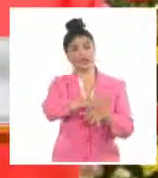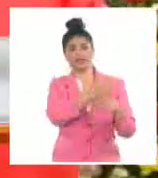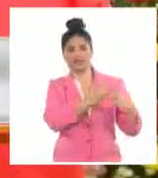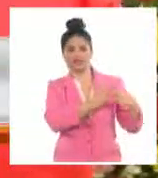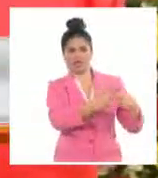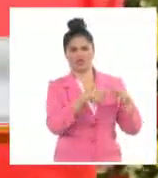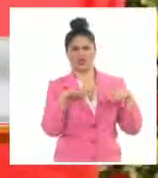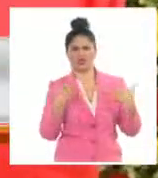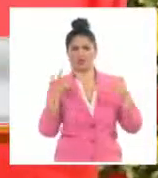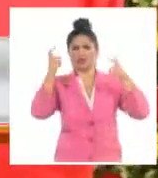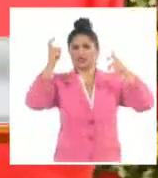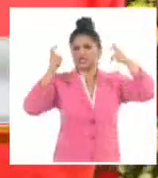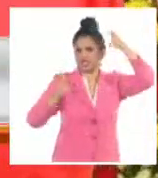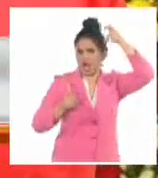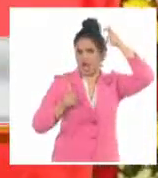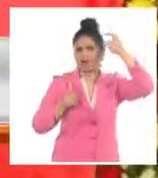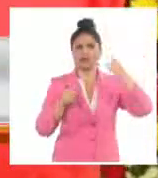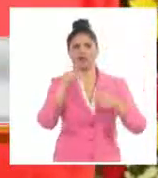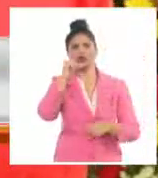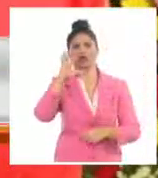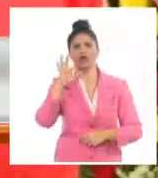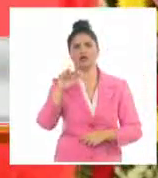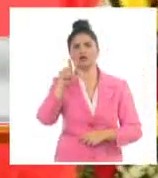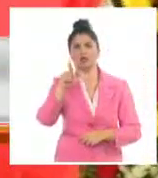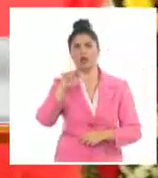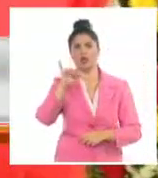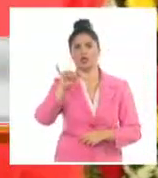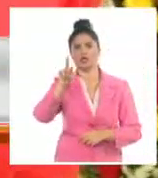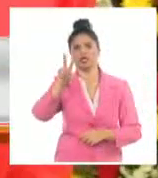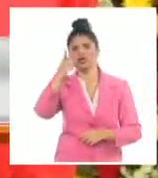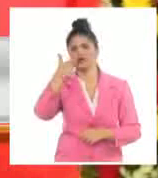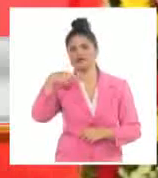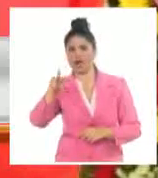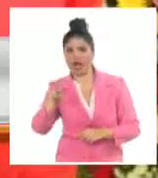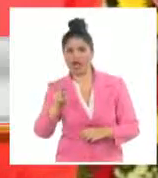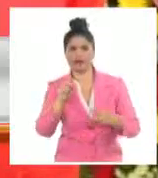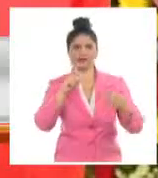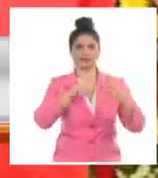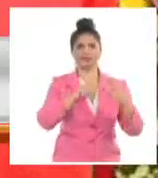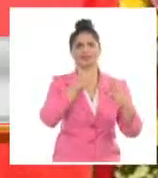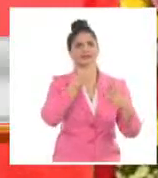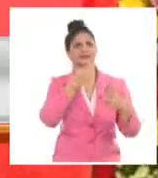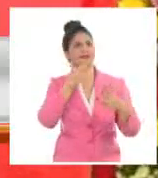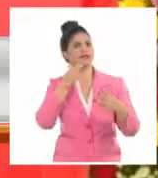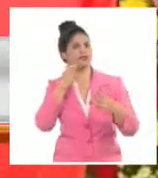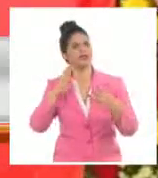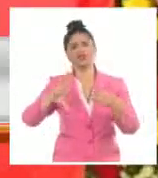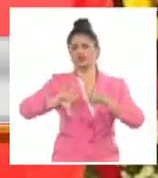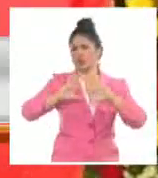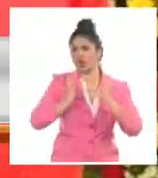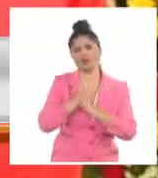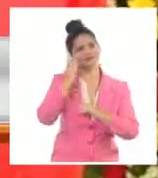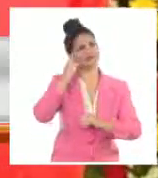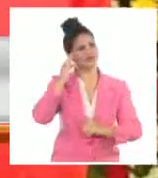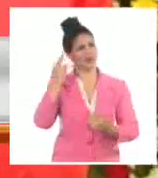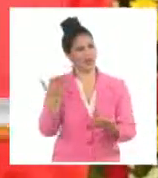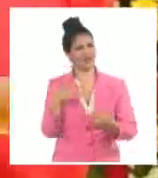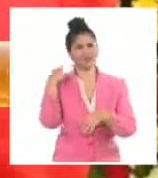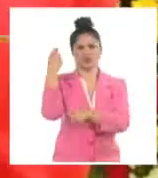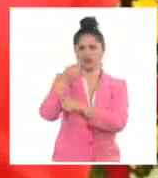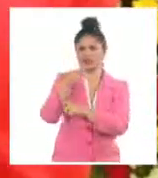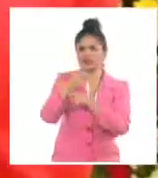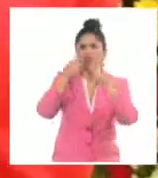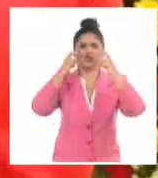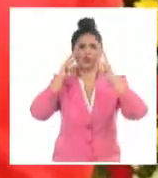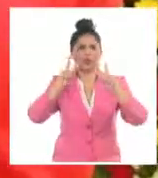Chávez, nosotros nos fortalecemos cada vez más. Con la fuerza de Martí hemos amalgamado con